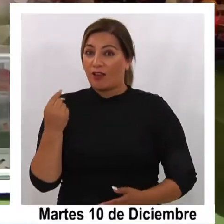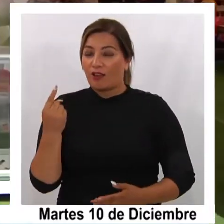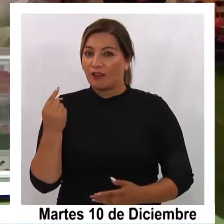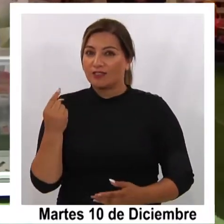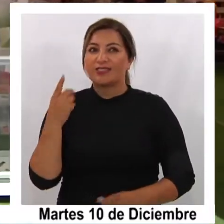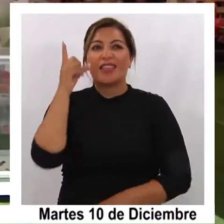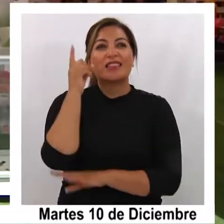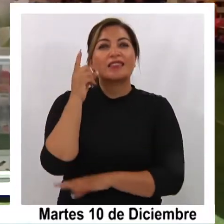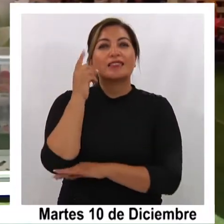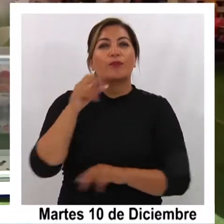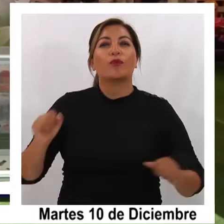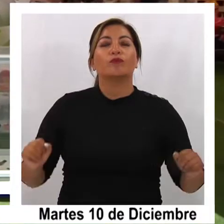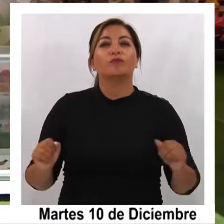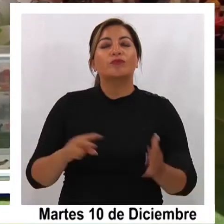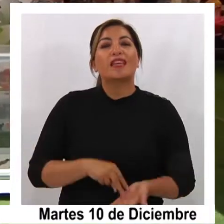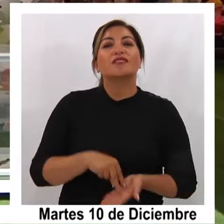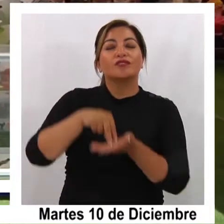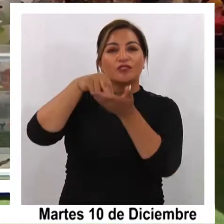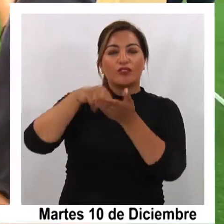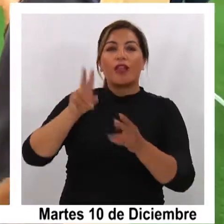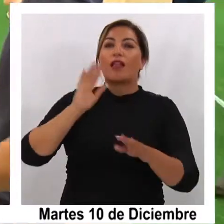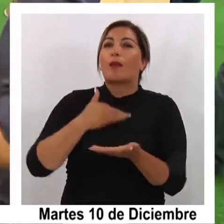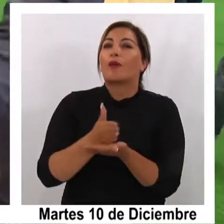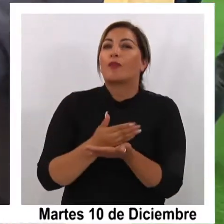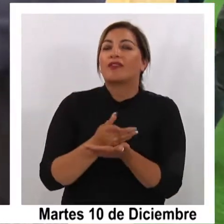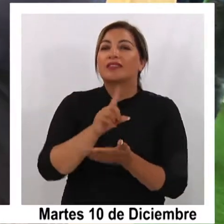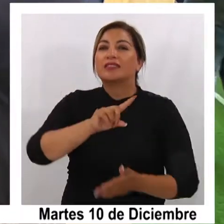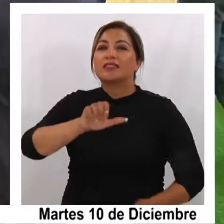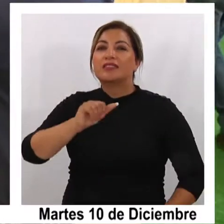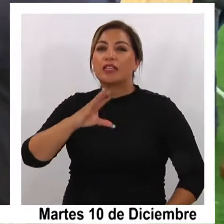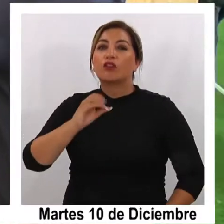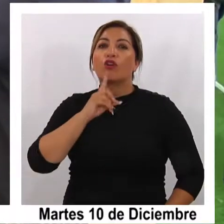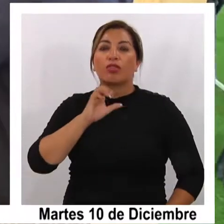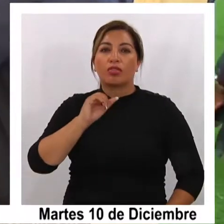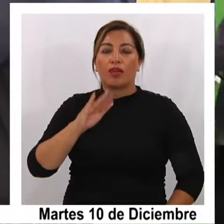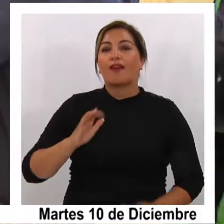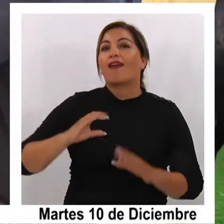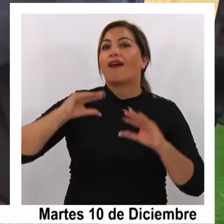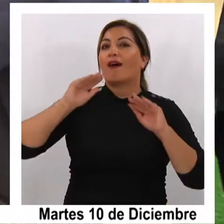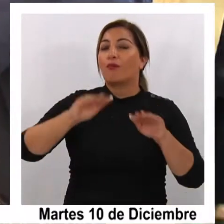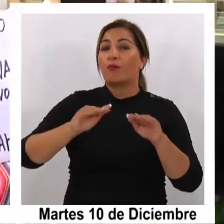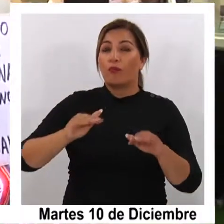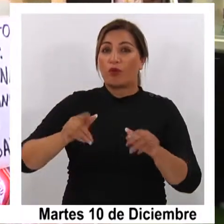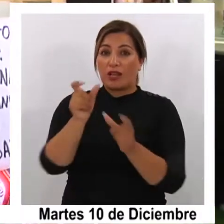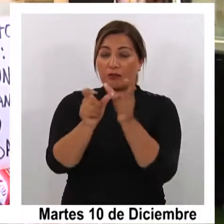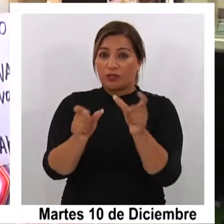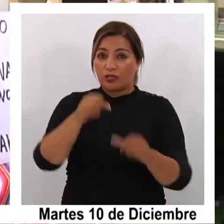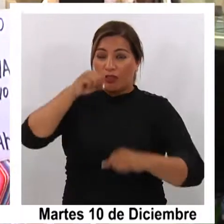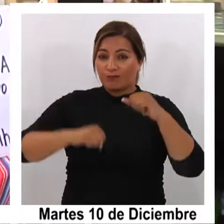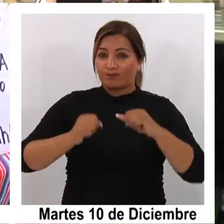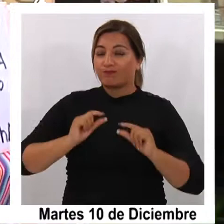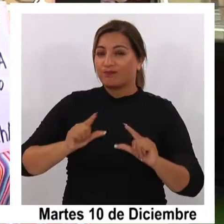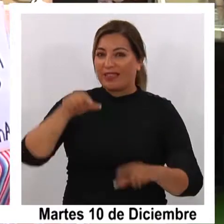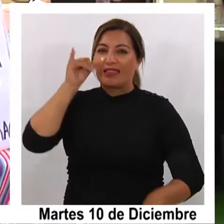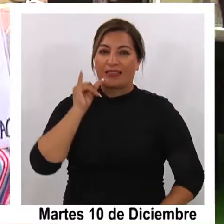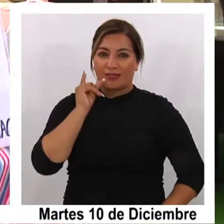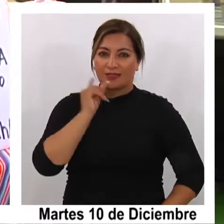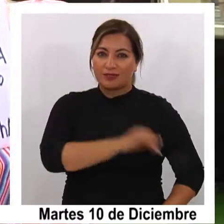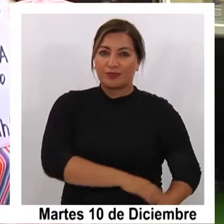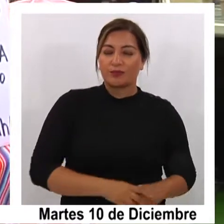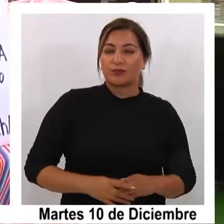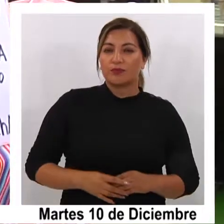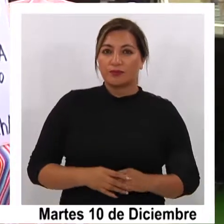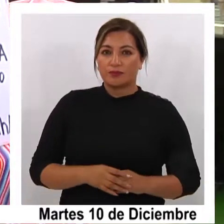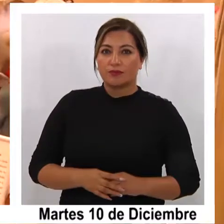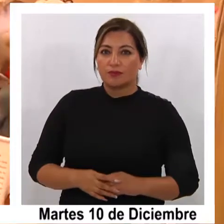del 9 al 11 de diciembre en Mall Sofri organizada por Cercotet en apoyo a los emprendedores de la región.